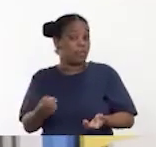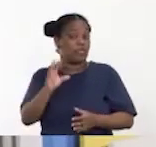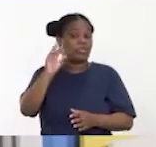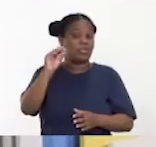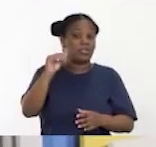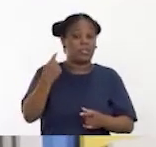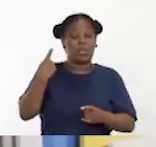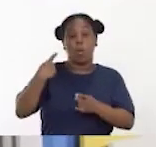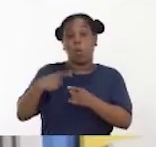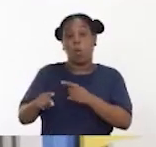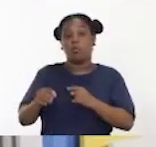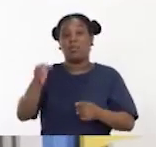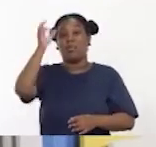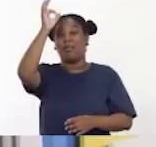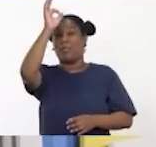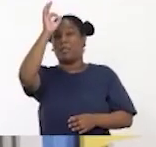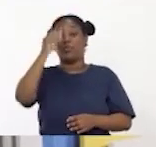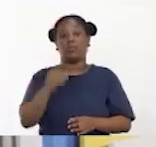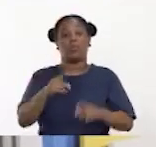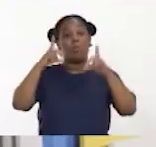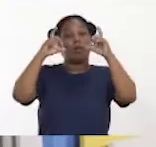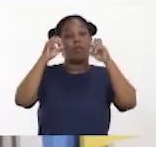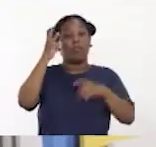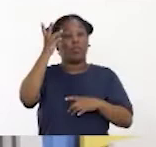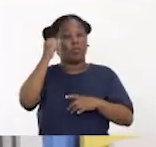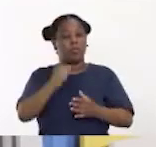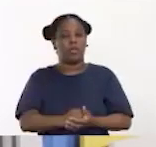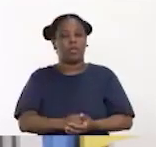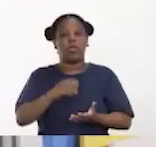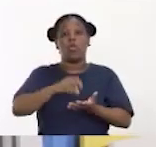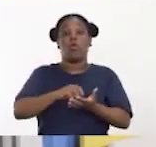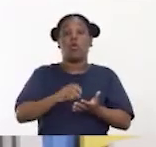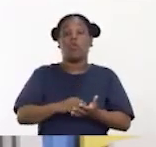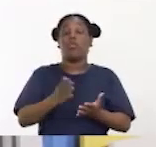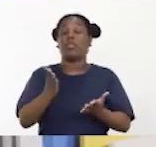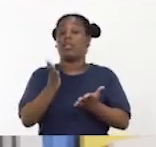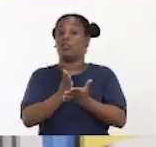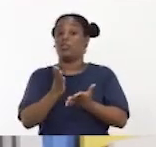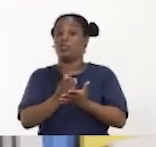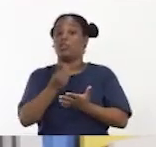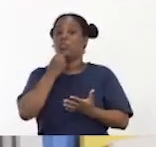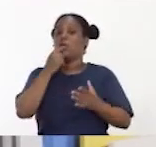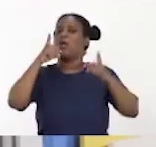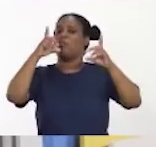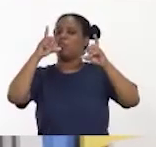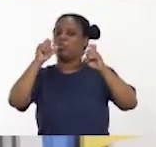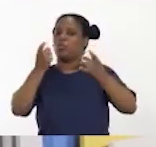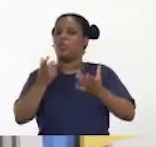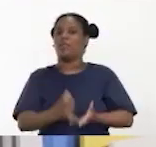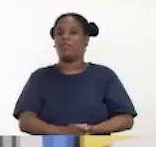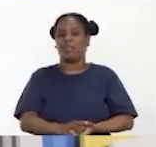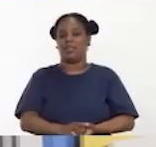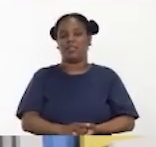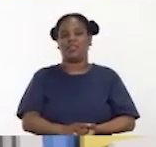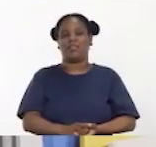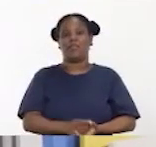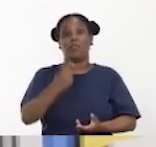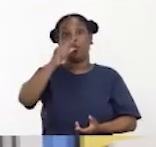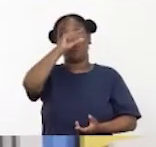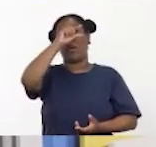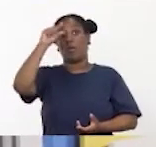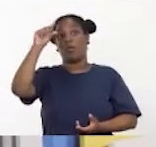No queríamos terminar sin recomendarle también otras aplicaciones como el Photomat, donde el estudiante incluso